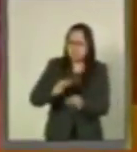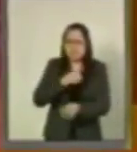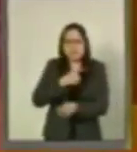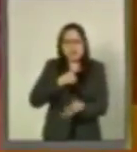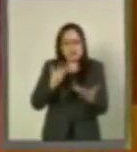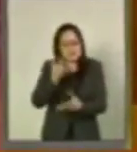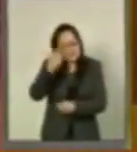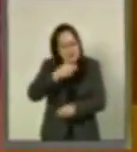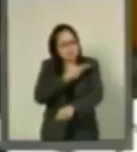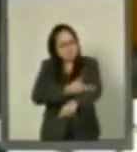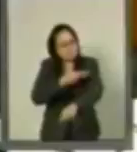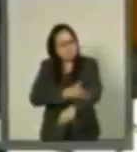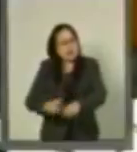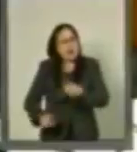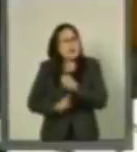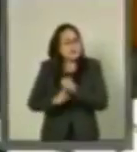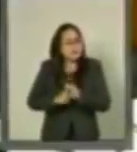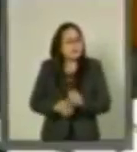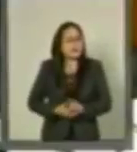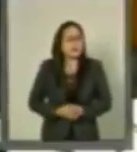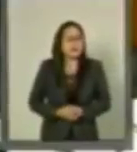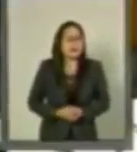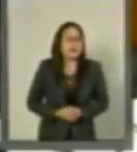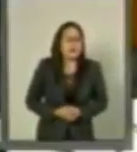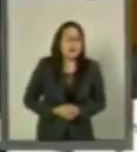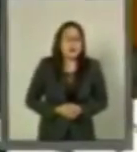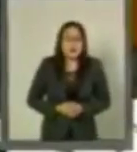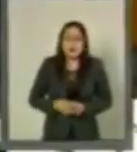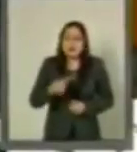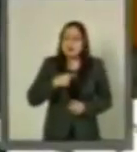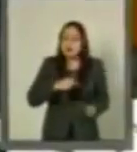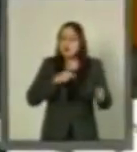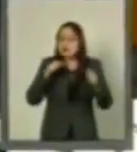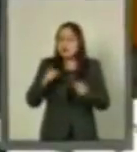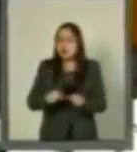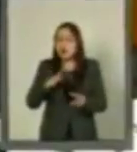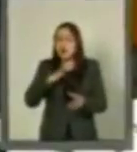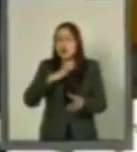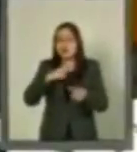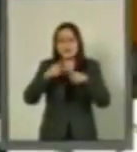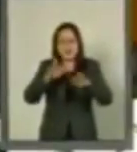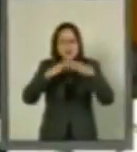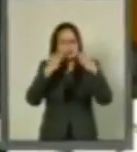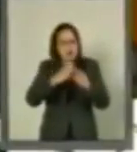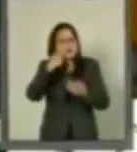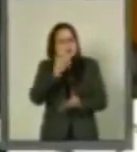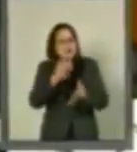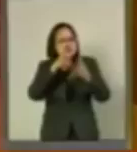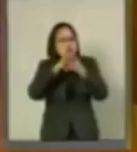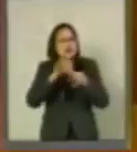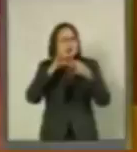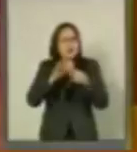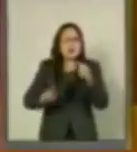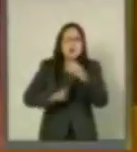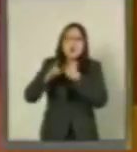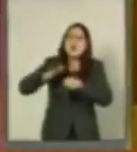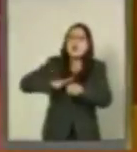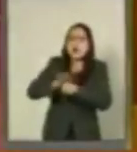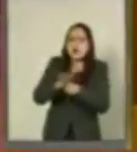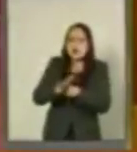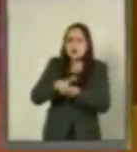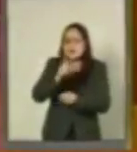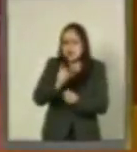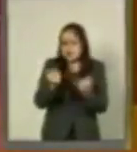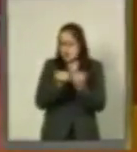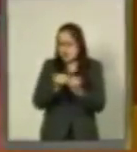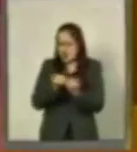poderlo solucionar. Ya aquí traté, o he buscado de diferentes formas de explicar dónde está el problema, pero